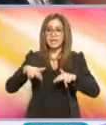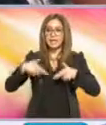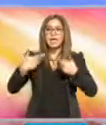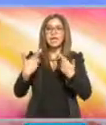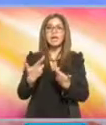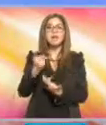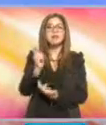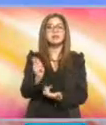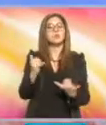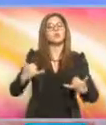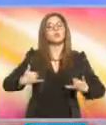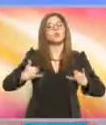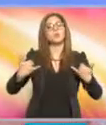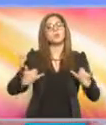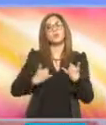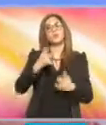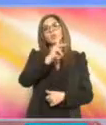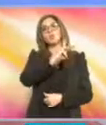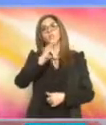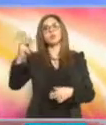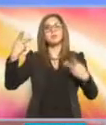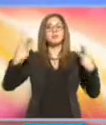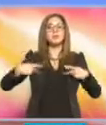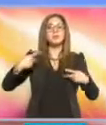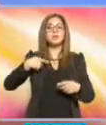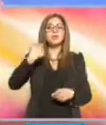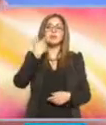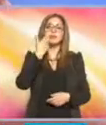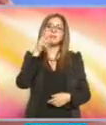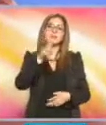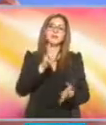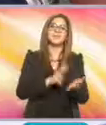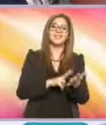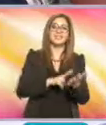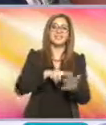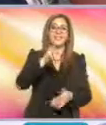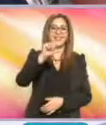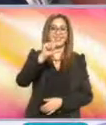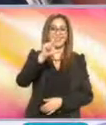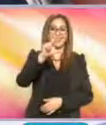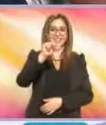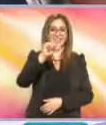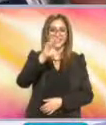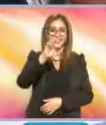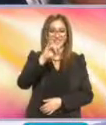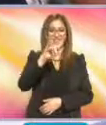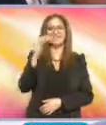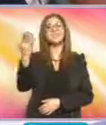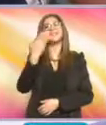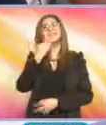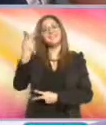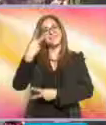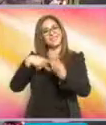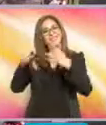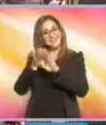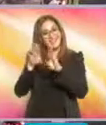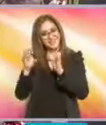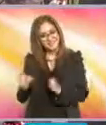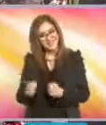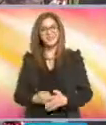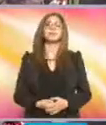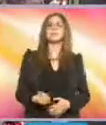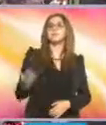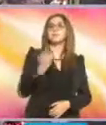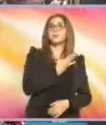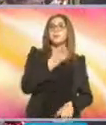juventud definitivamente es algo que todos quisiéramos tener. Esto es muy valioso. Araceli, bienvenida, ¿cómo estás? Muchas gracias, Buenos Gaby. días. Buenos días, ¿cómo están?